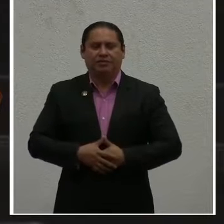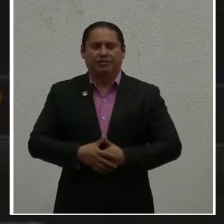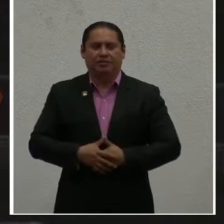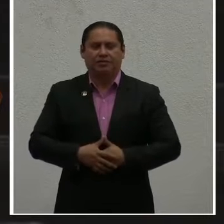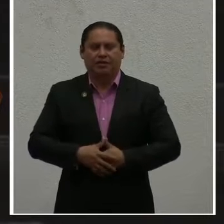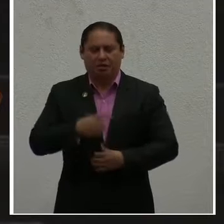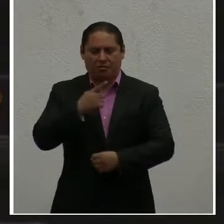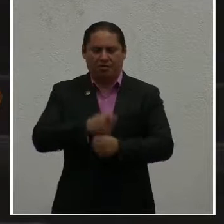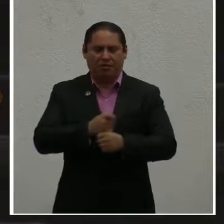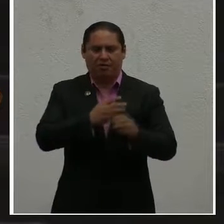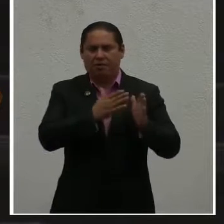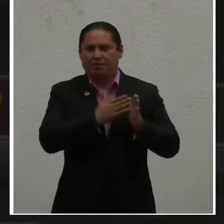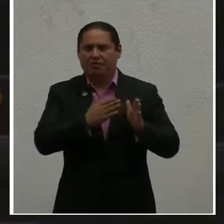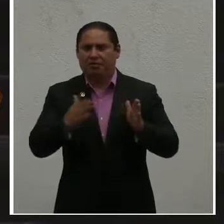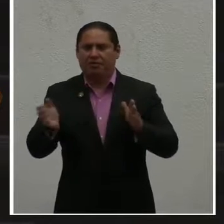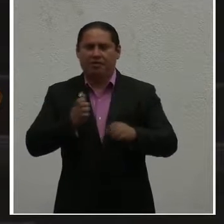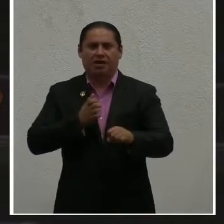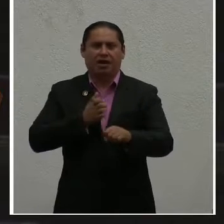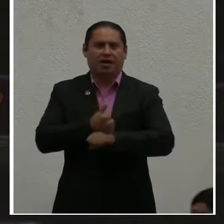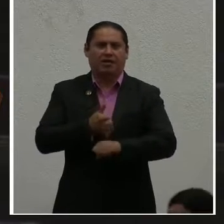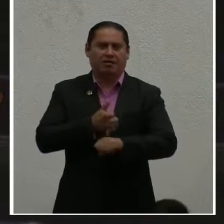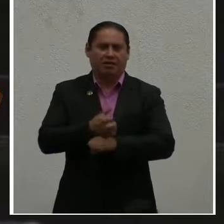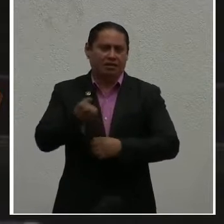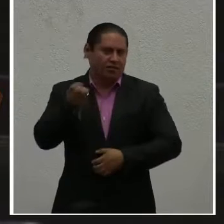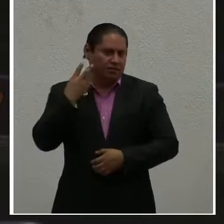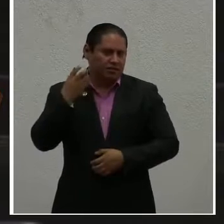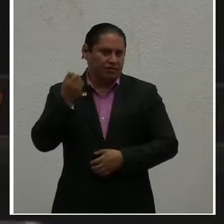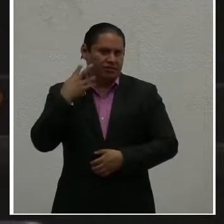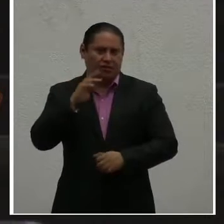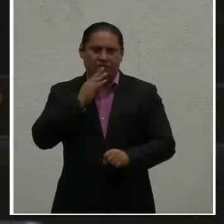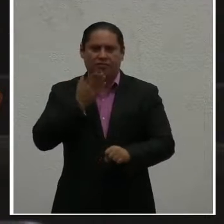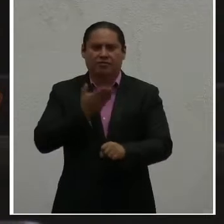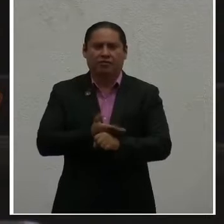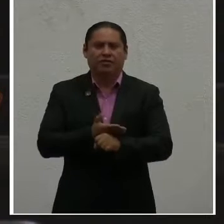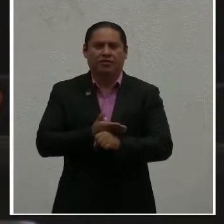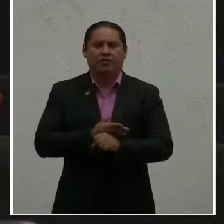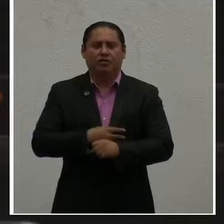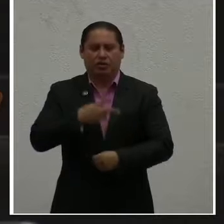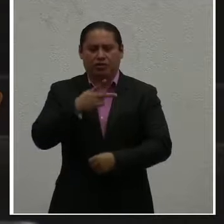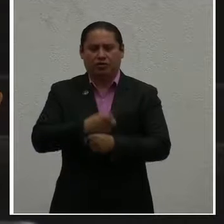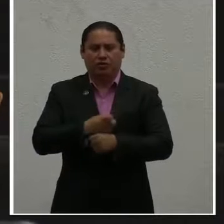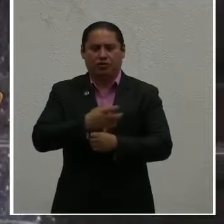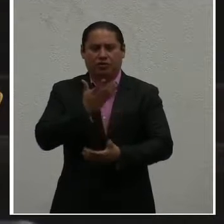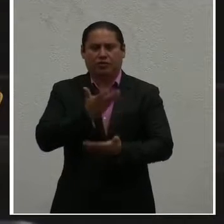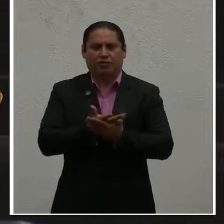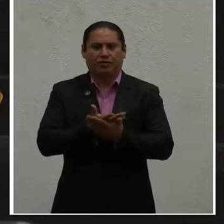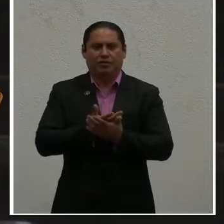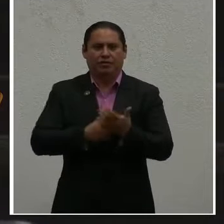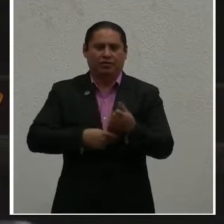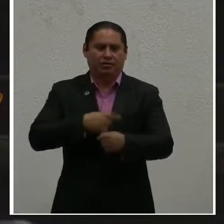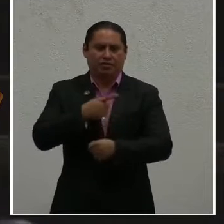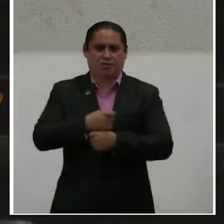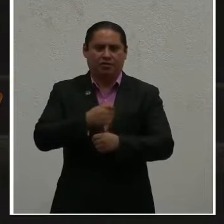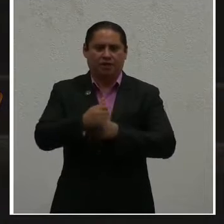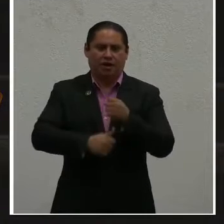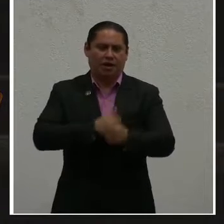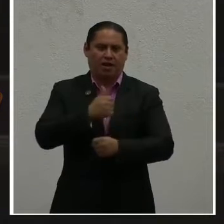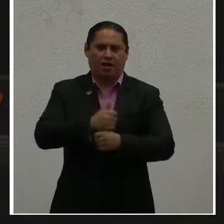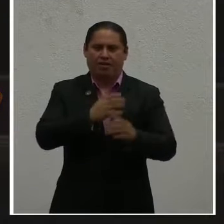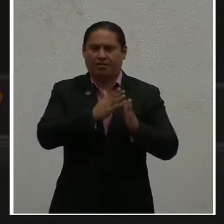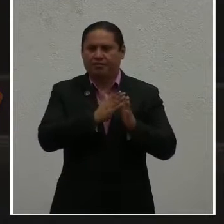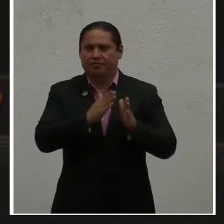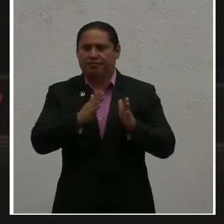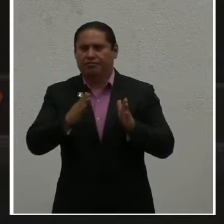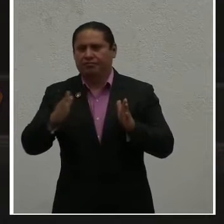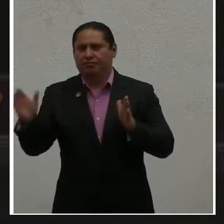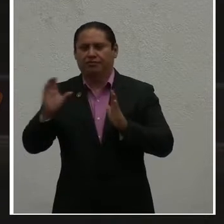primer periodo extraordinario de sesiones correspondiente al segundo receso del primer año de ejercicio